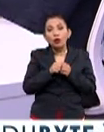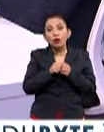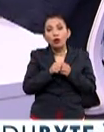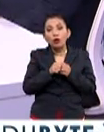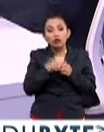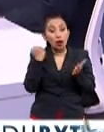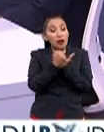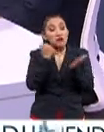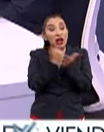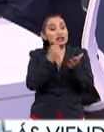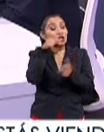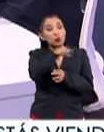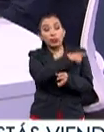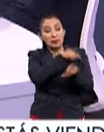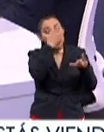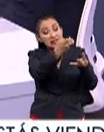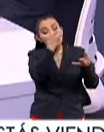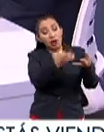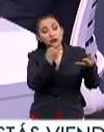a punitiva